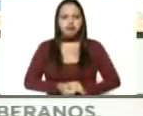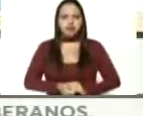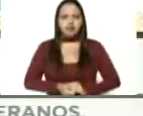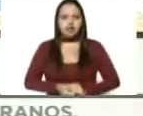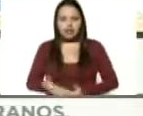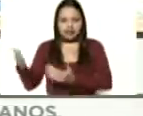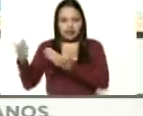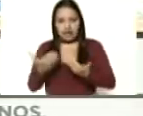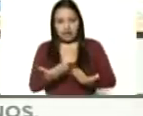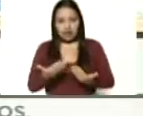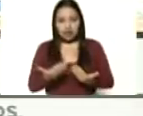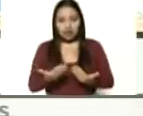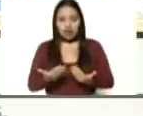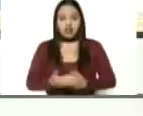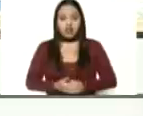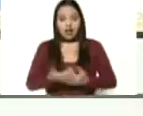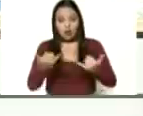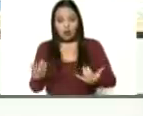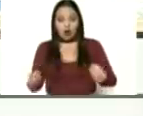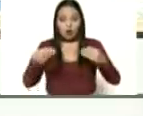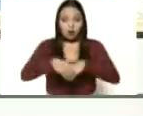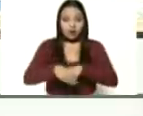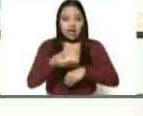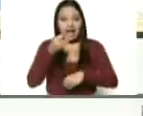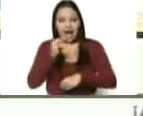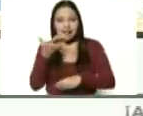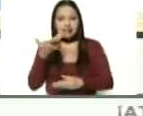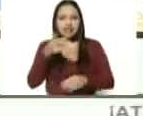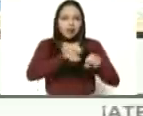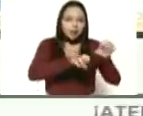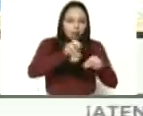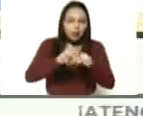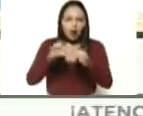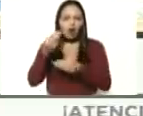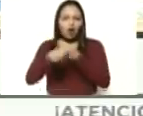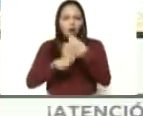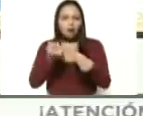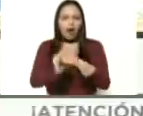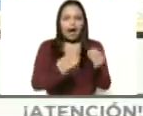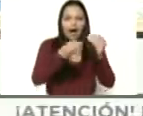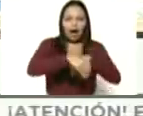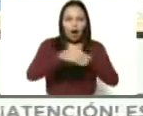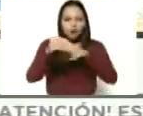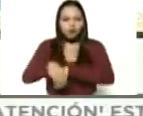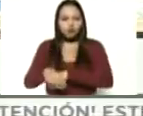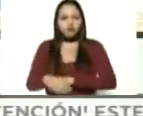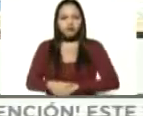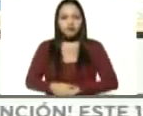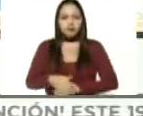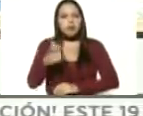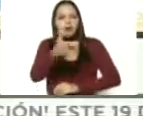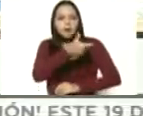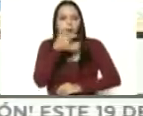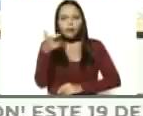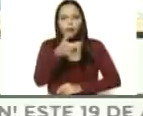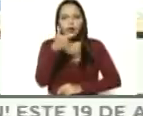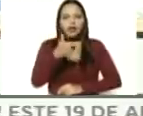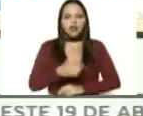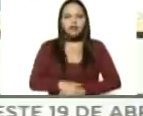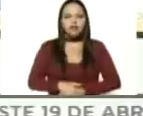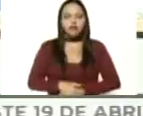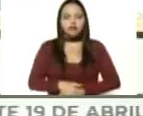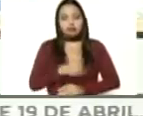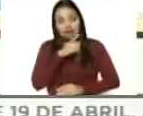llegáramos a este acuerdo. Ha supervisado personalmente la búsqueda de este